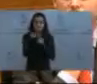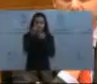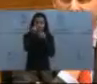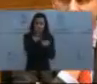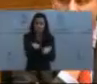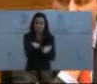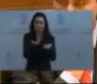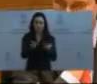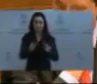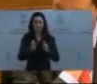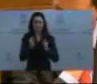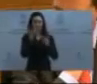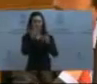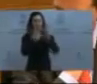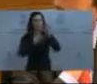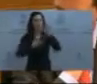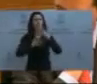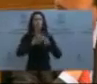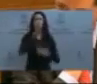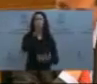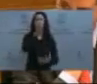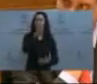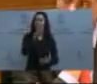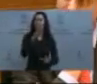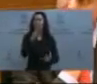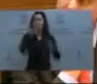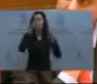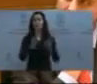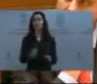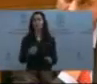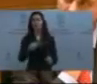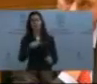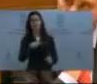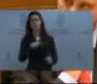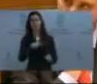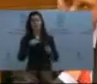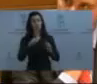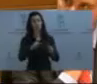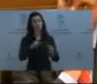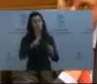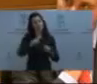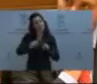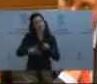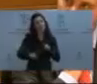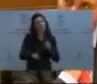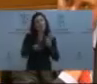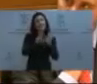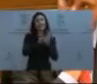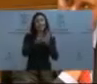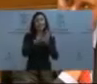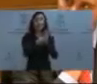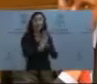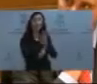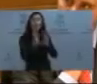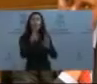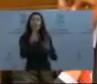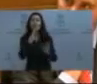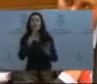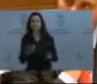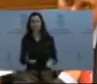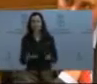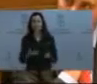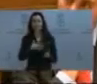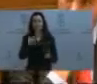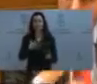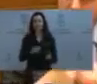nos desconcertó, porque esto no es lo que dicen los juristas, los que entienden de leyes. Tal vez sirva de ejemplo esclarecedor lo